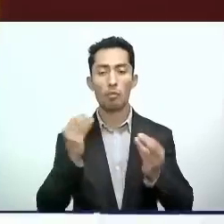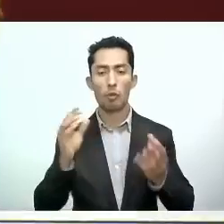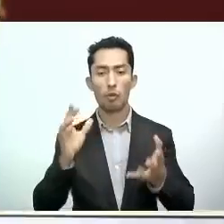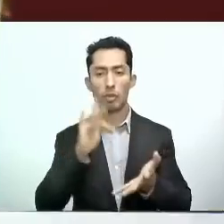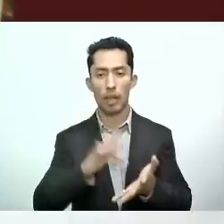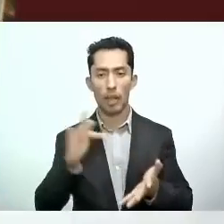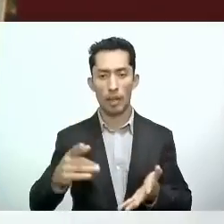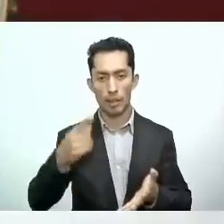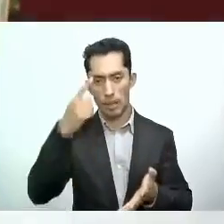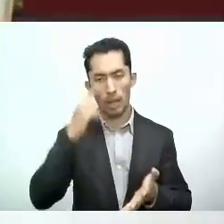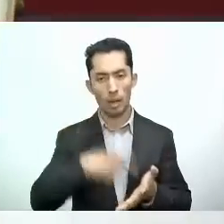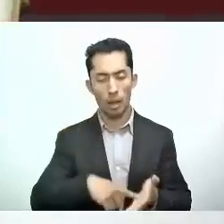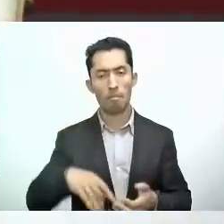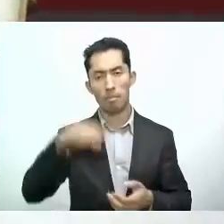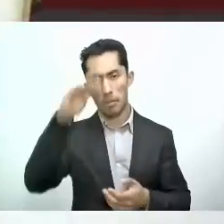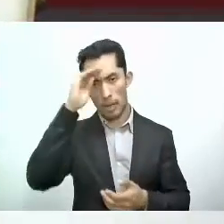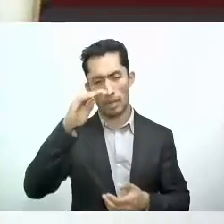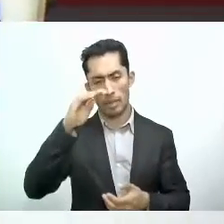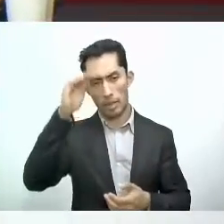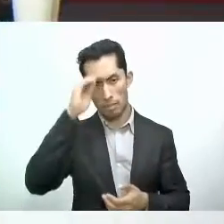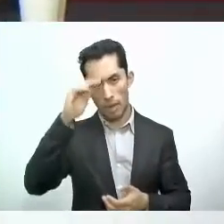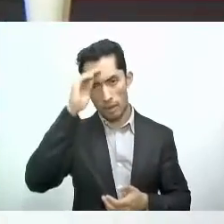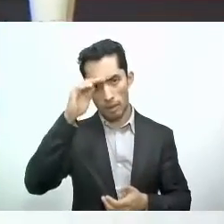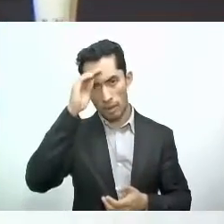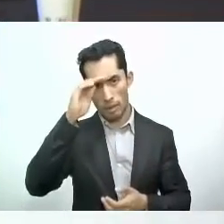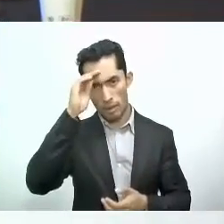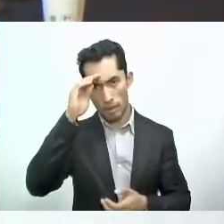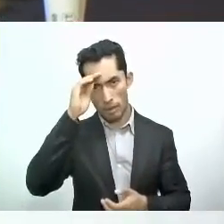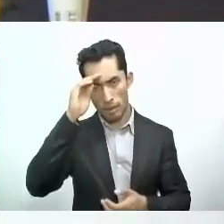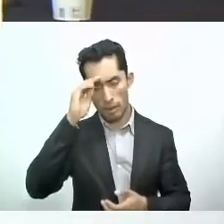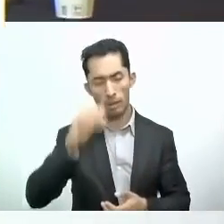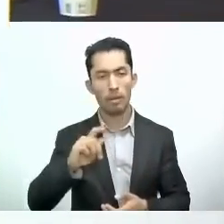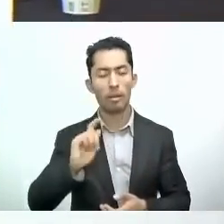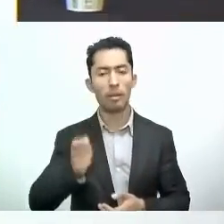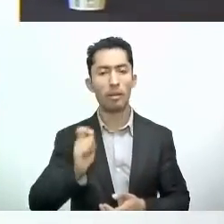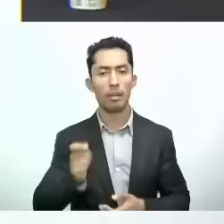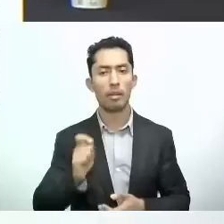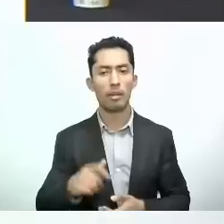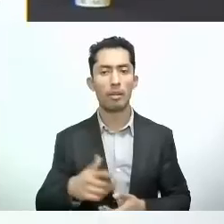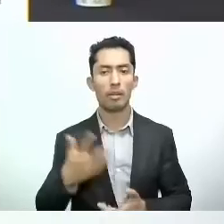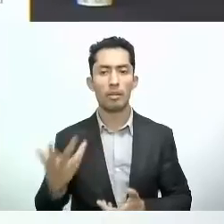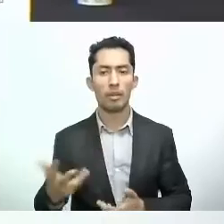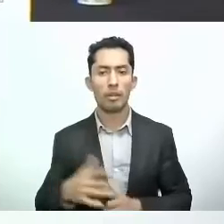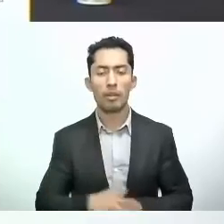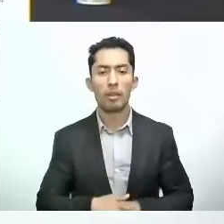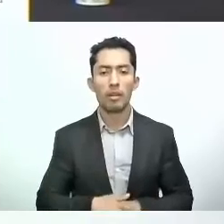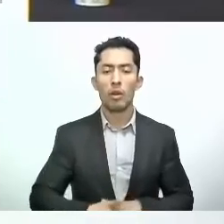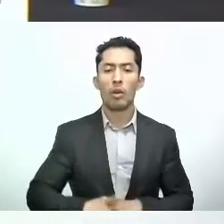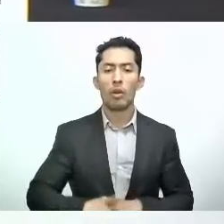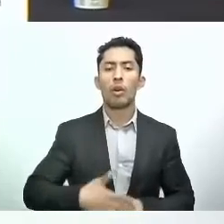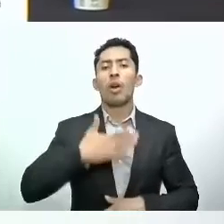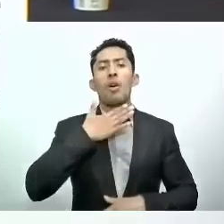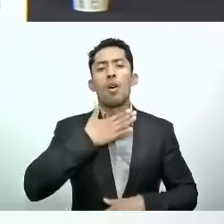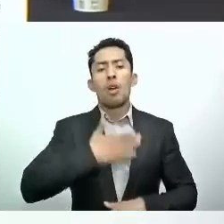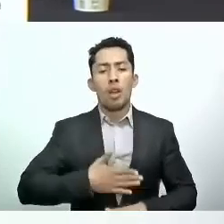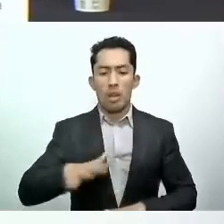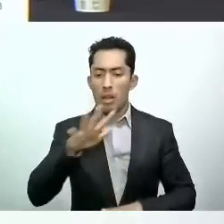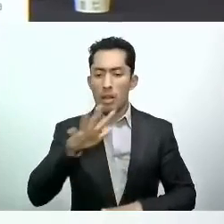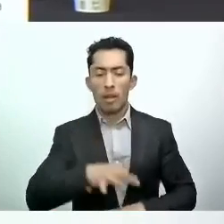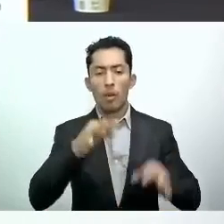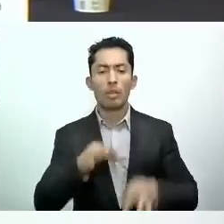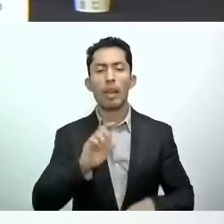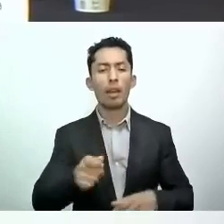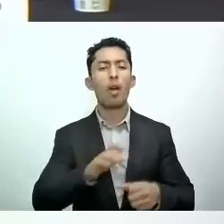todos reflexionando acerca de cuál es la justicia que tenemos actualmente, en